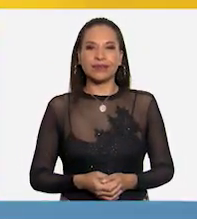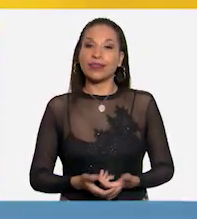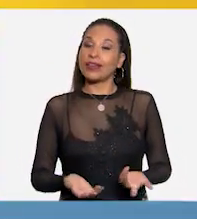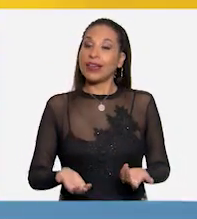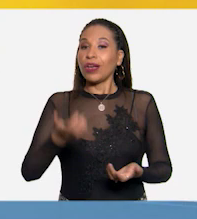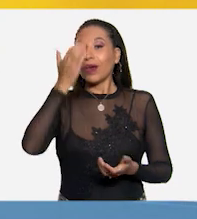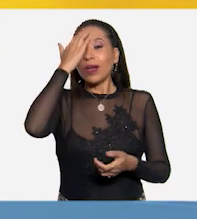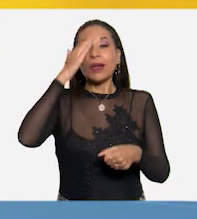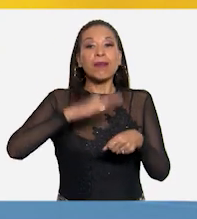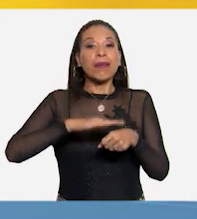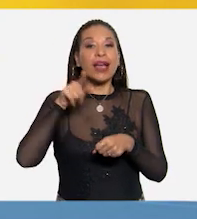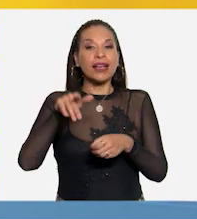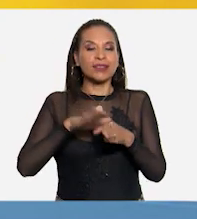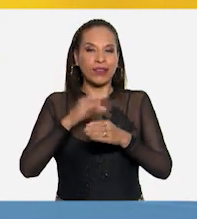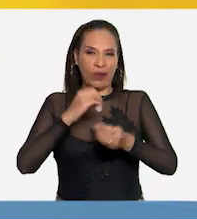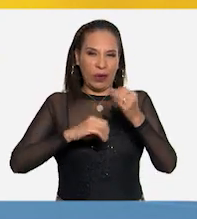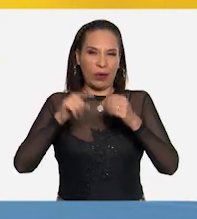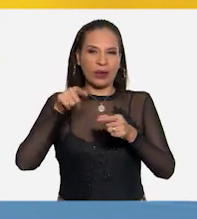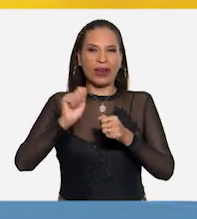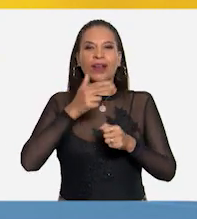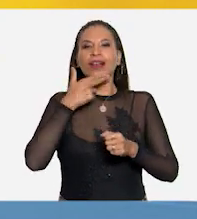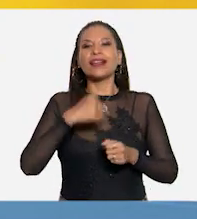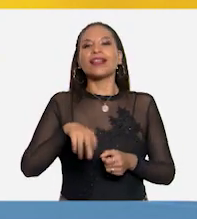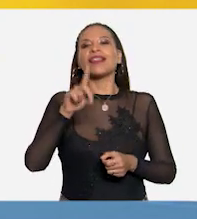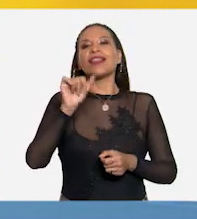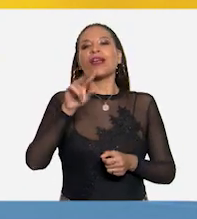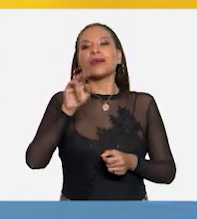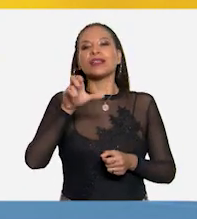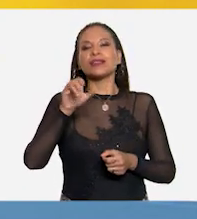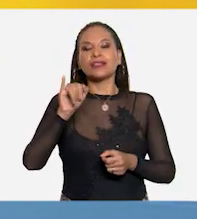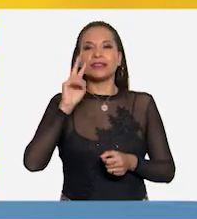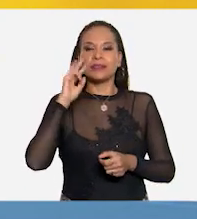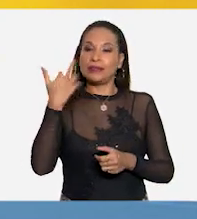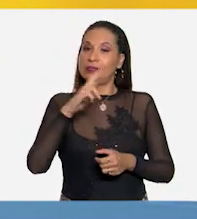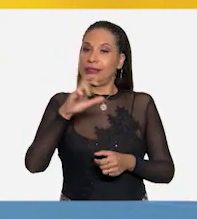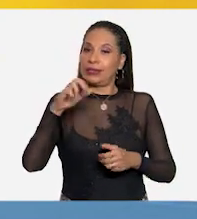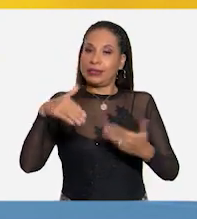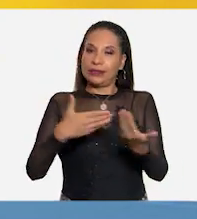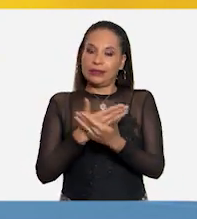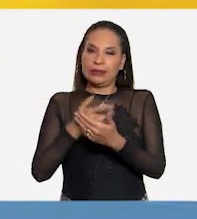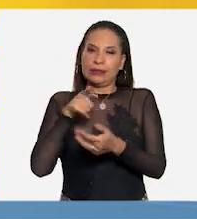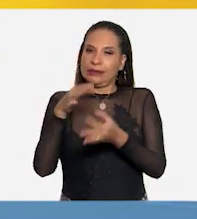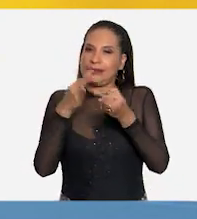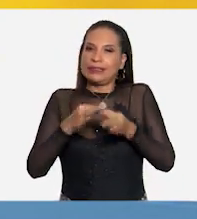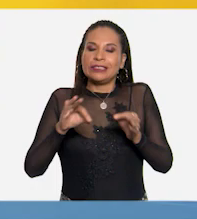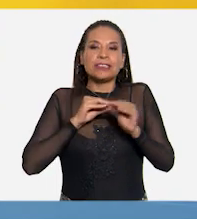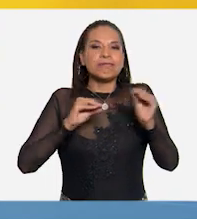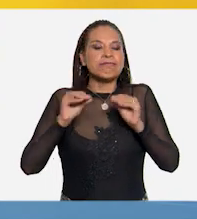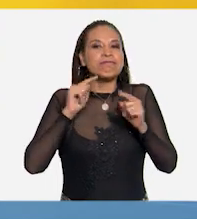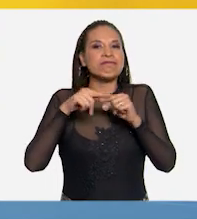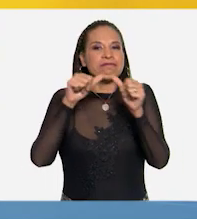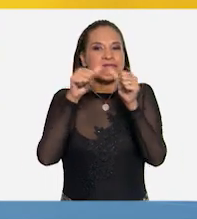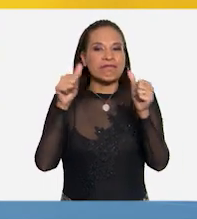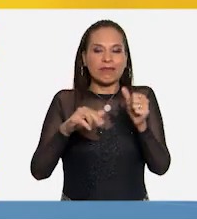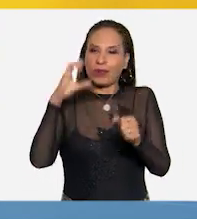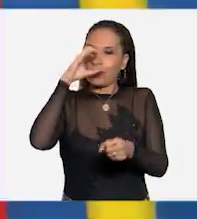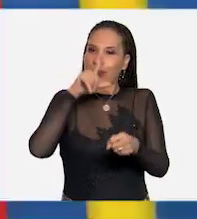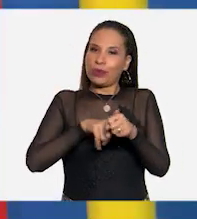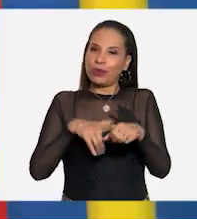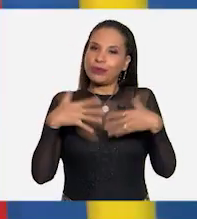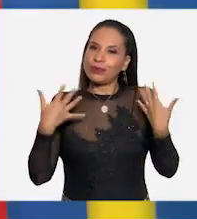Al conocer más sobre la obra de Da Vinci, me doy cuenta que el Renacimiento fue, ante todo, un movimiento artístico y